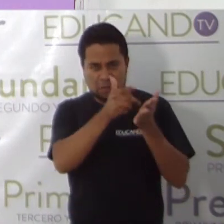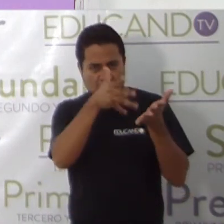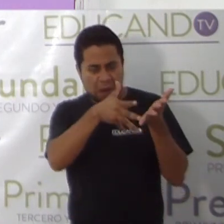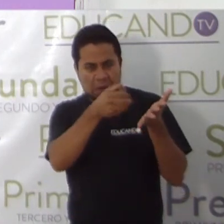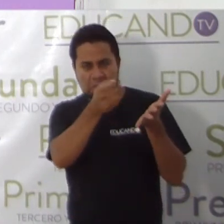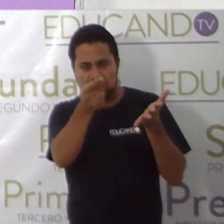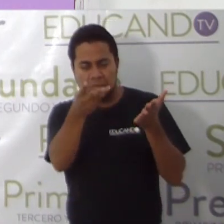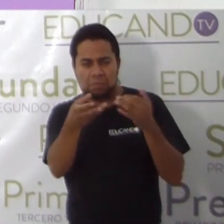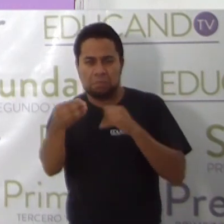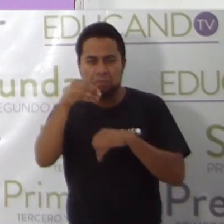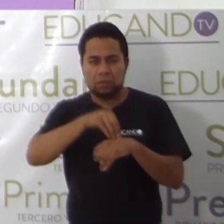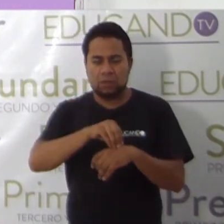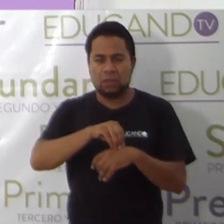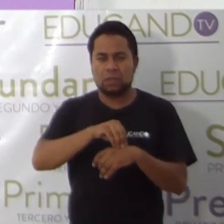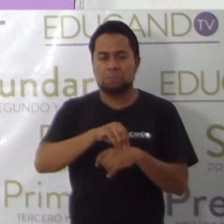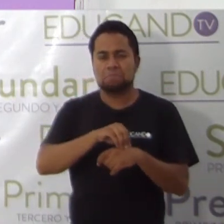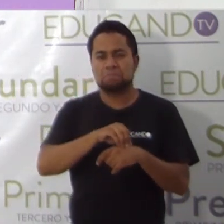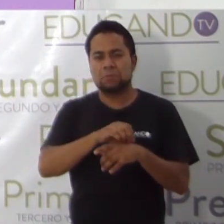F